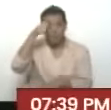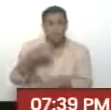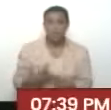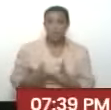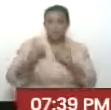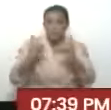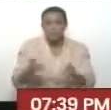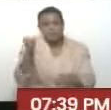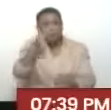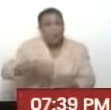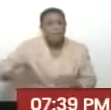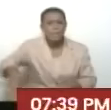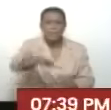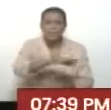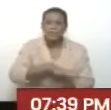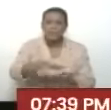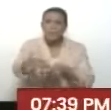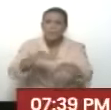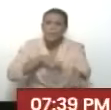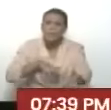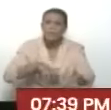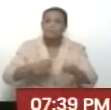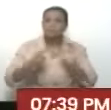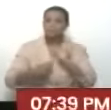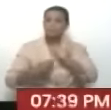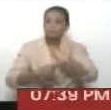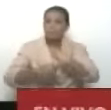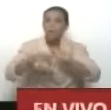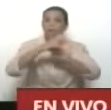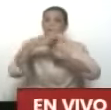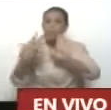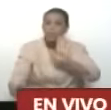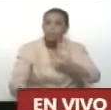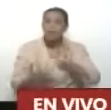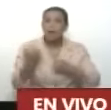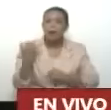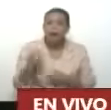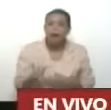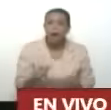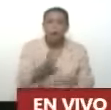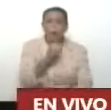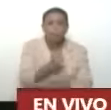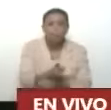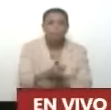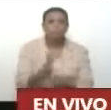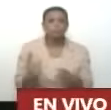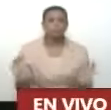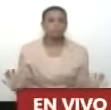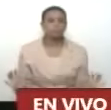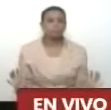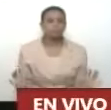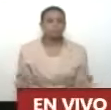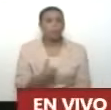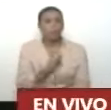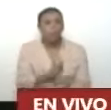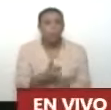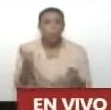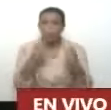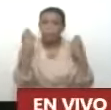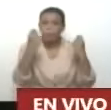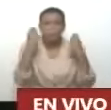el pueblo venezolano es un mandato popular obligante, es un mandato